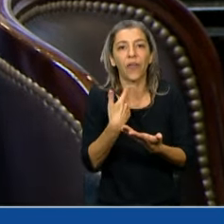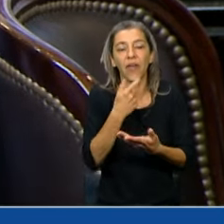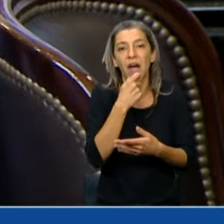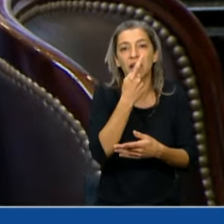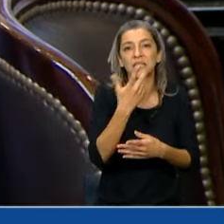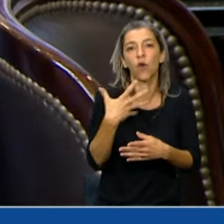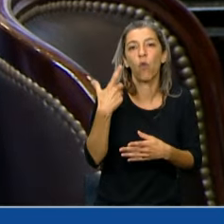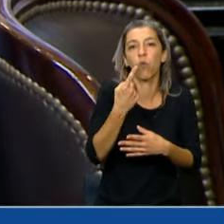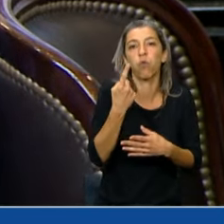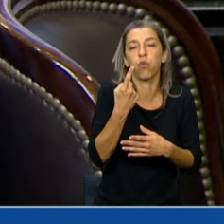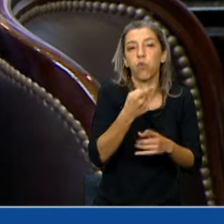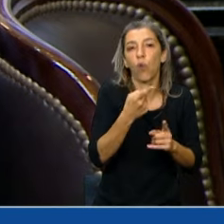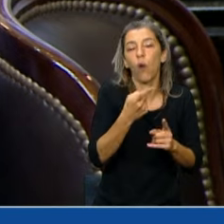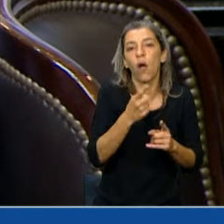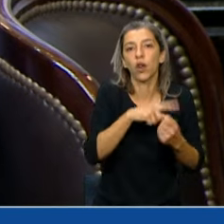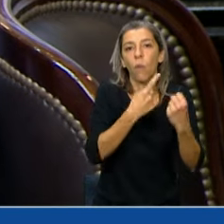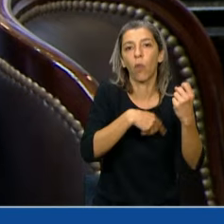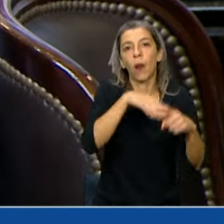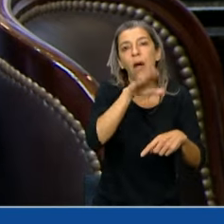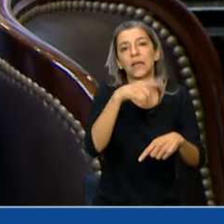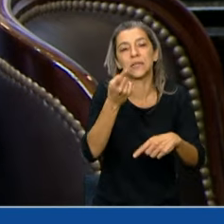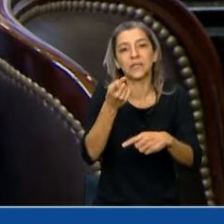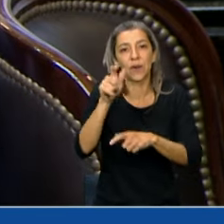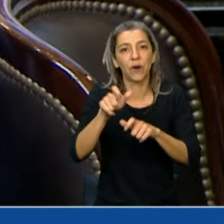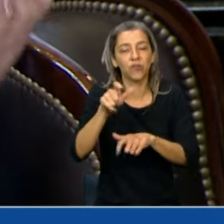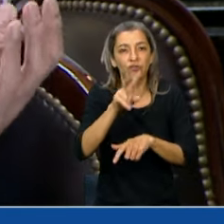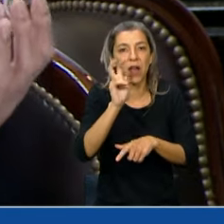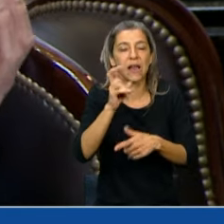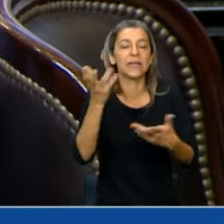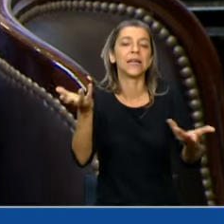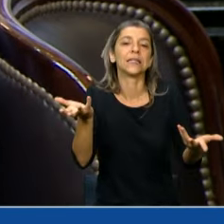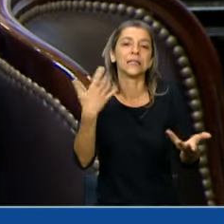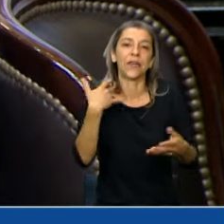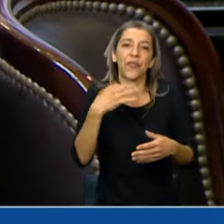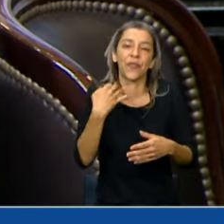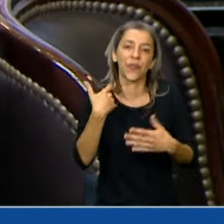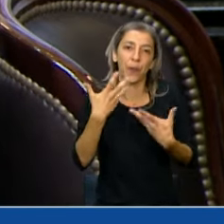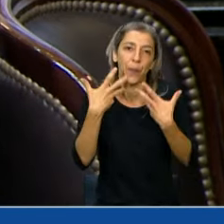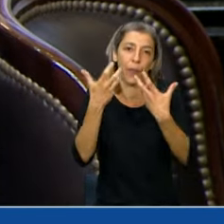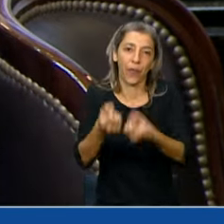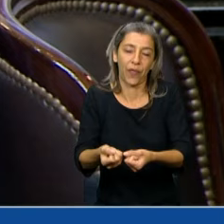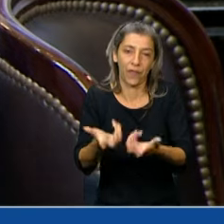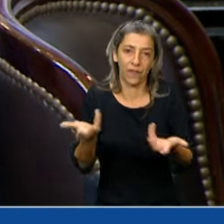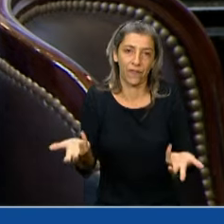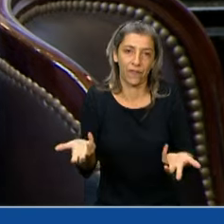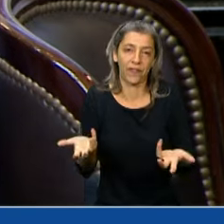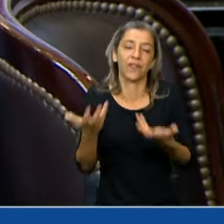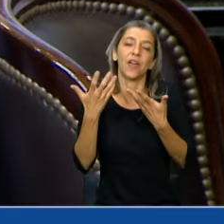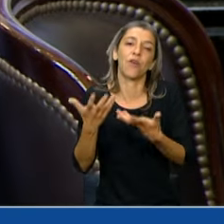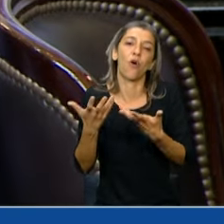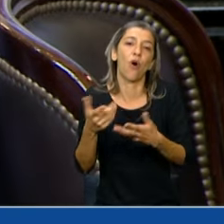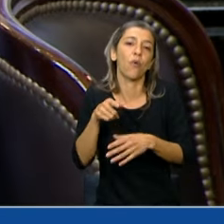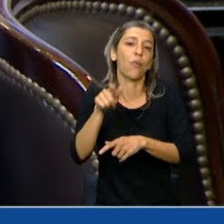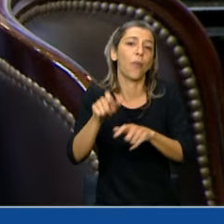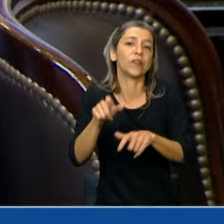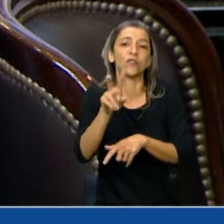perder en la pelea poquito lo que pasa cuando uno va a alquilar va y se somete a lo que el propietario le